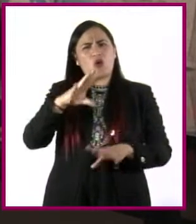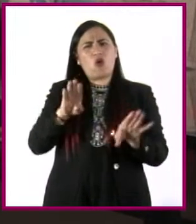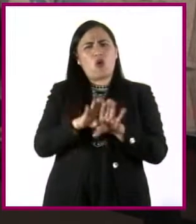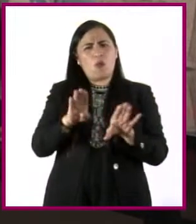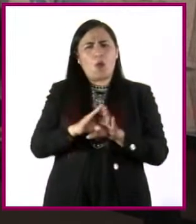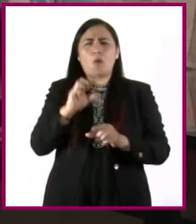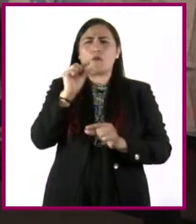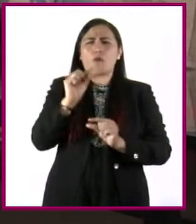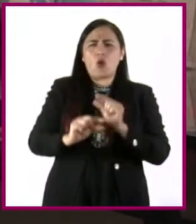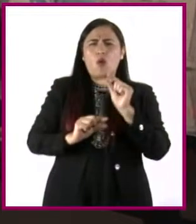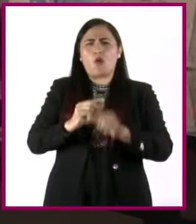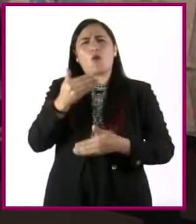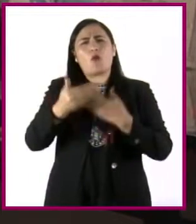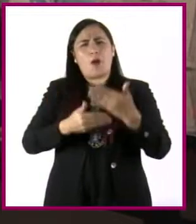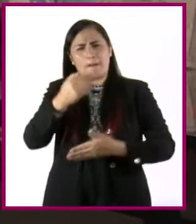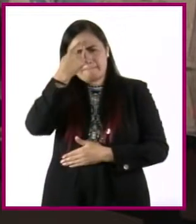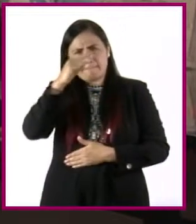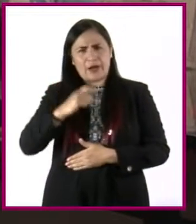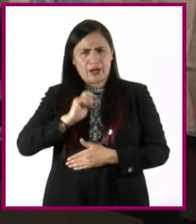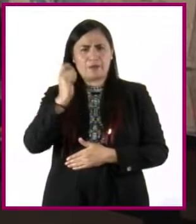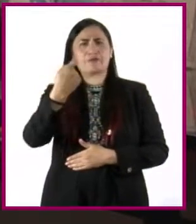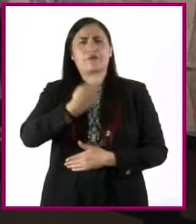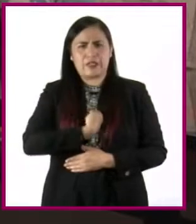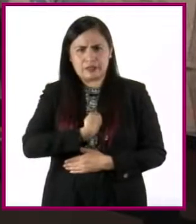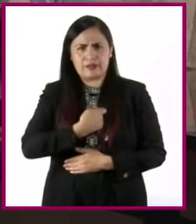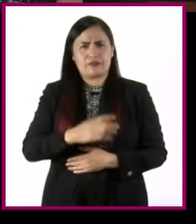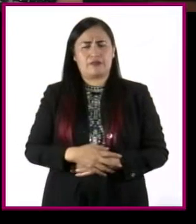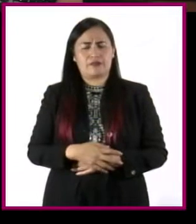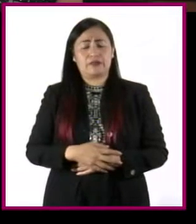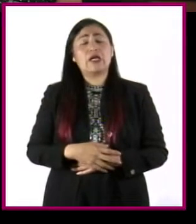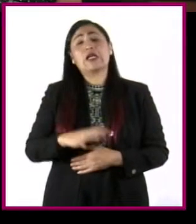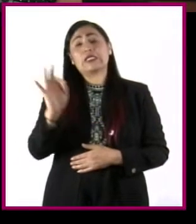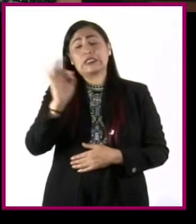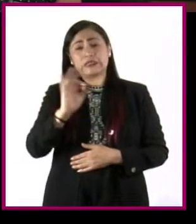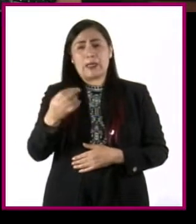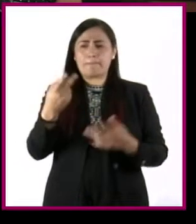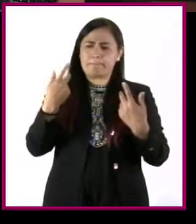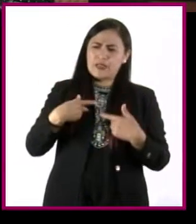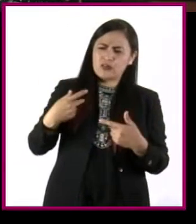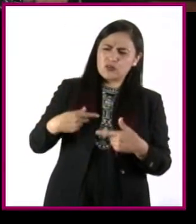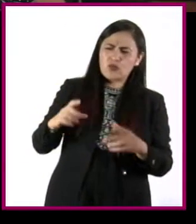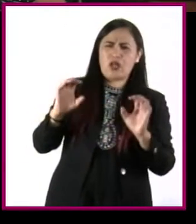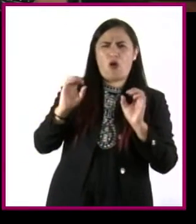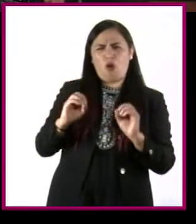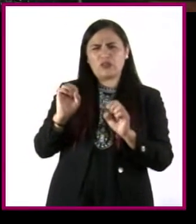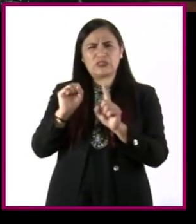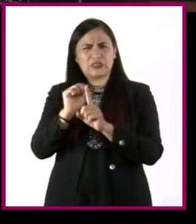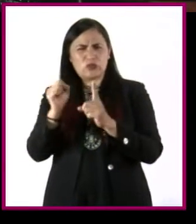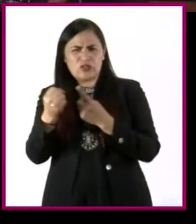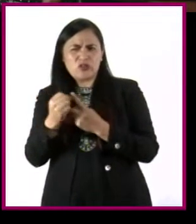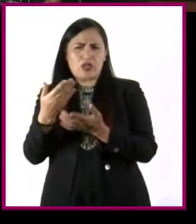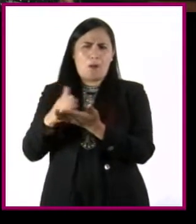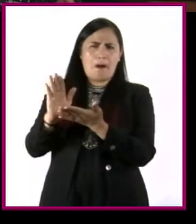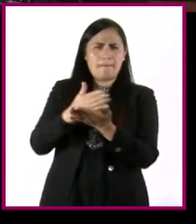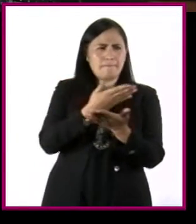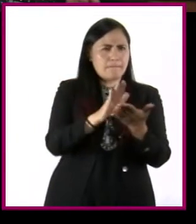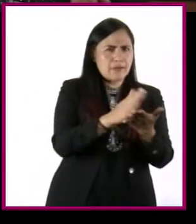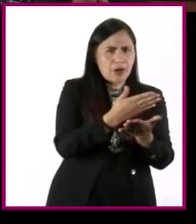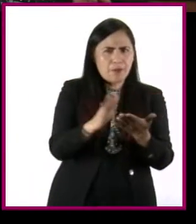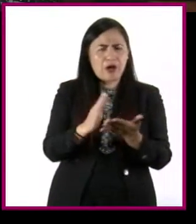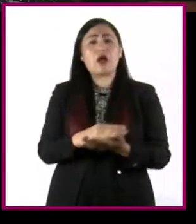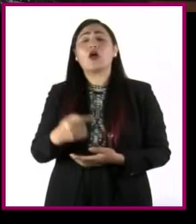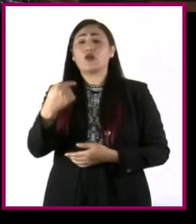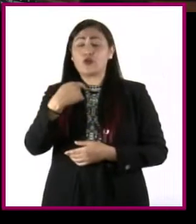identidad y surge con el objetivo de elegir o descartar personas o situaciones determinadas. O sea que mientras